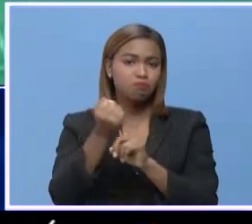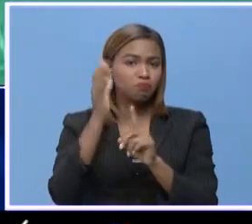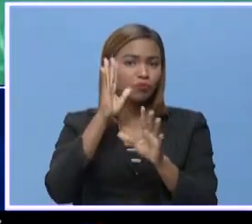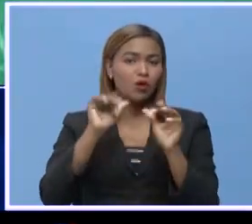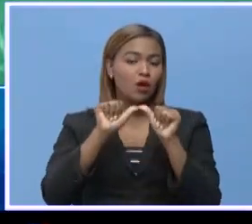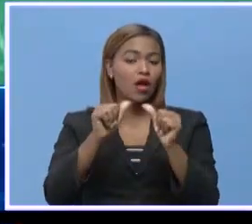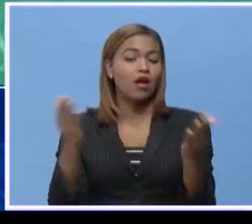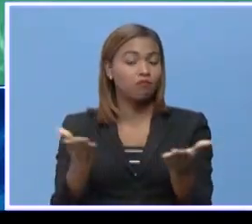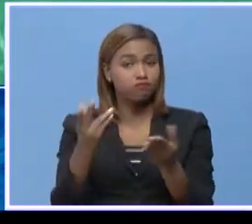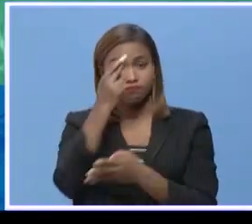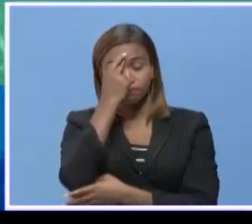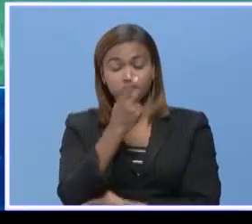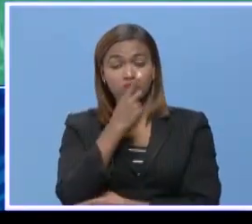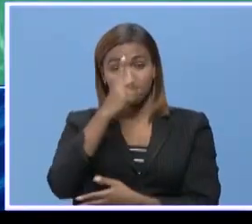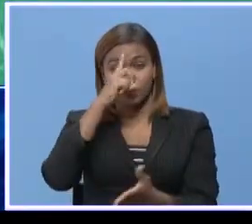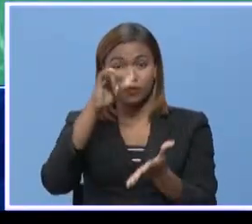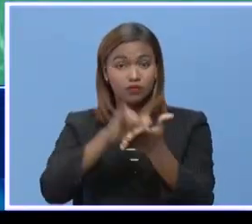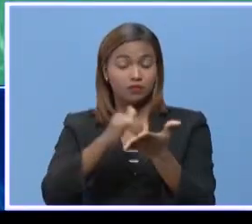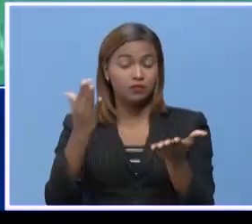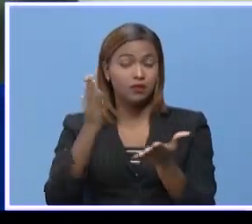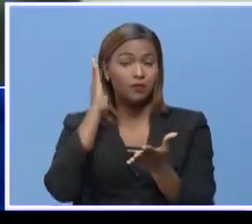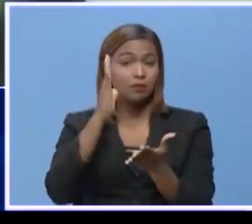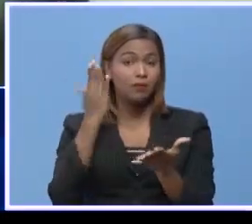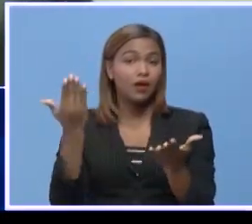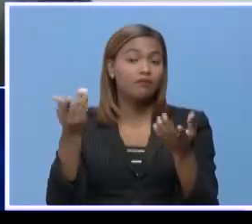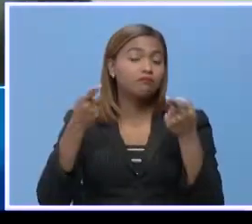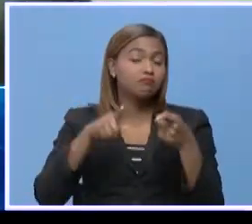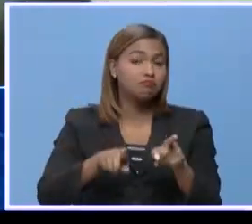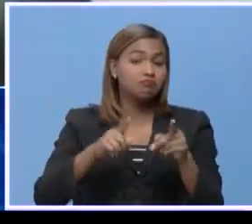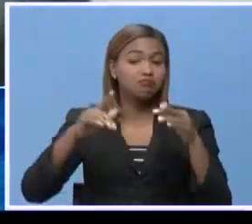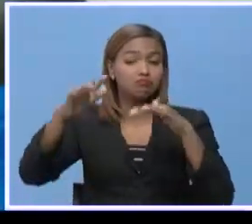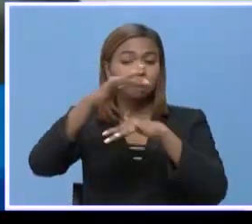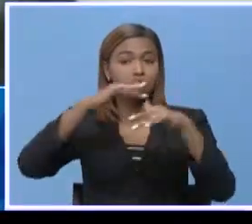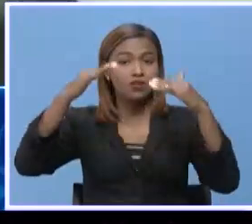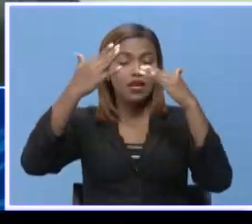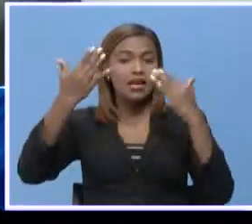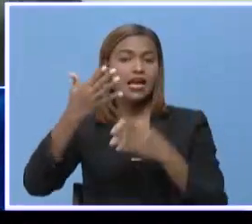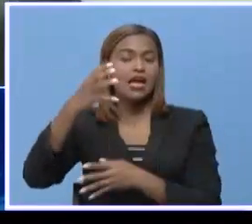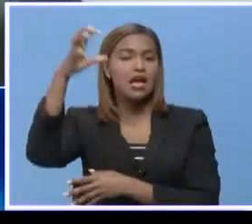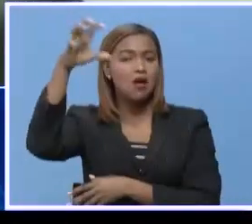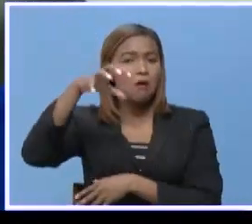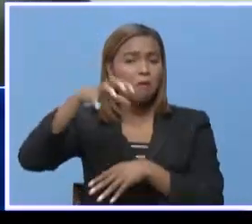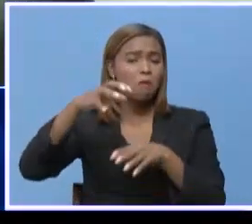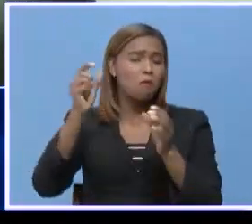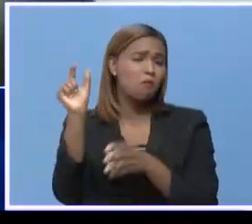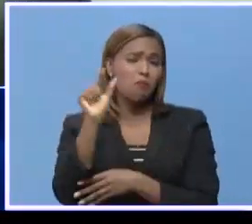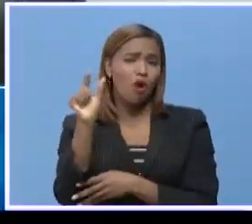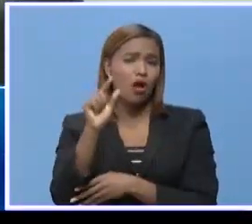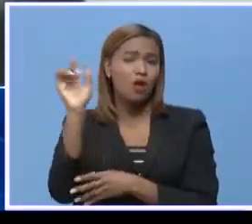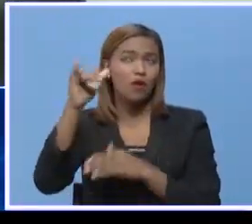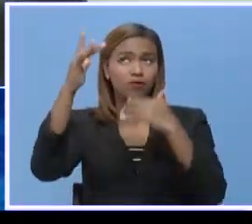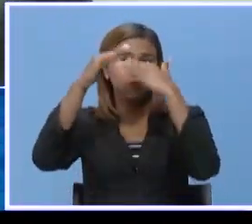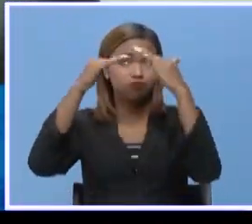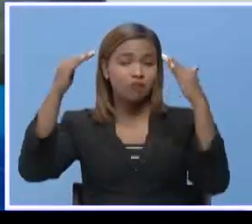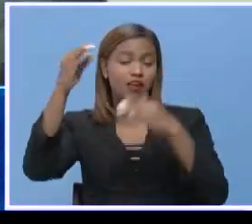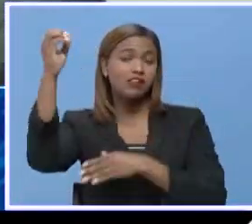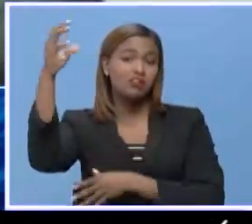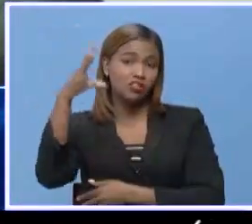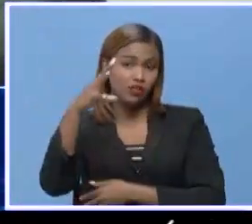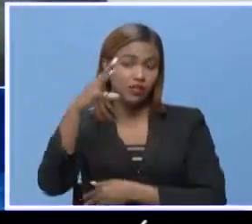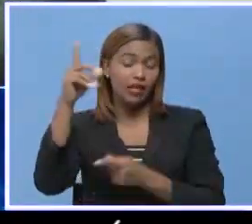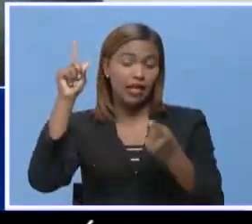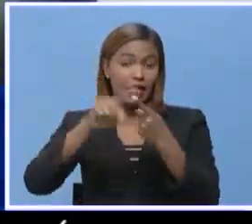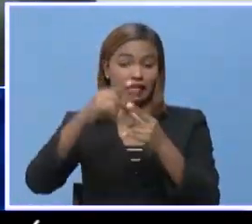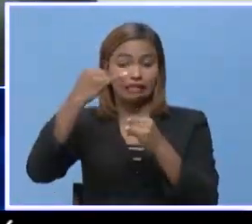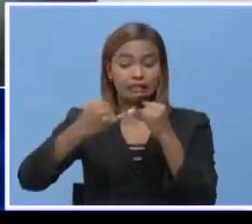sobre nuestro país, por lo tanto estarán predominando ambientes soleados y de escasas lluvias sobre el territorio nacional. Hasta el final de la